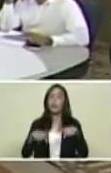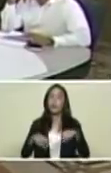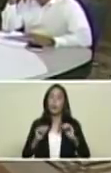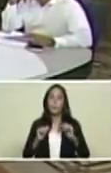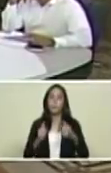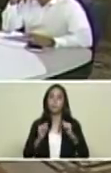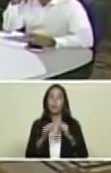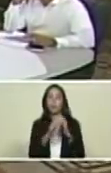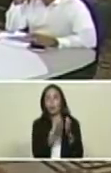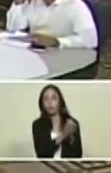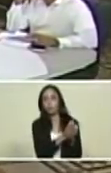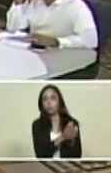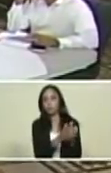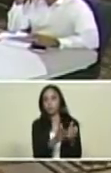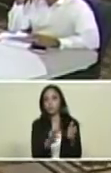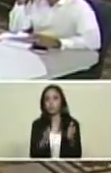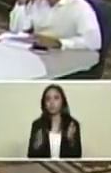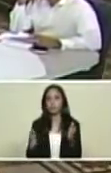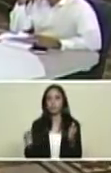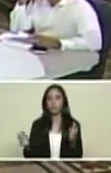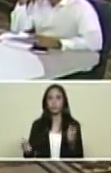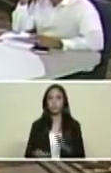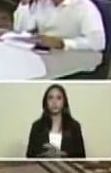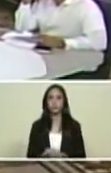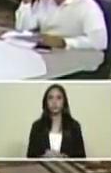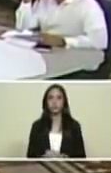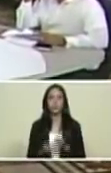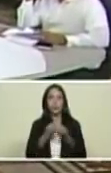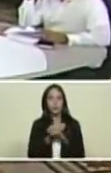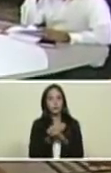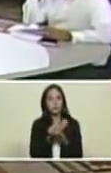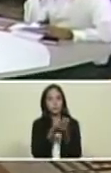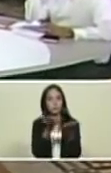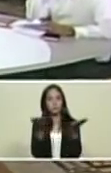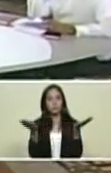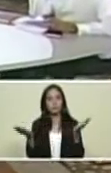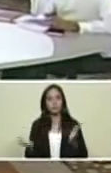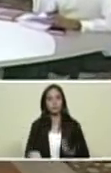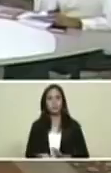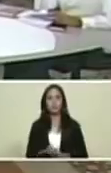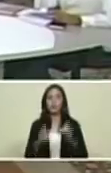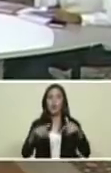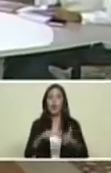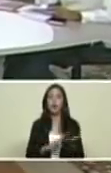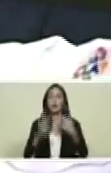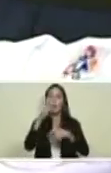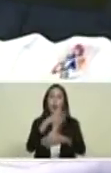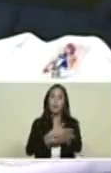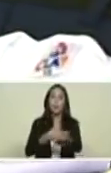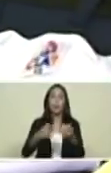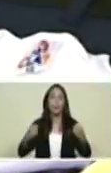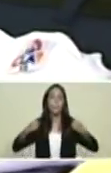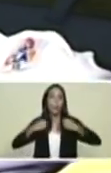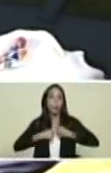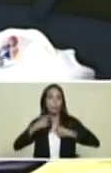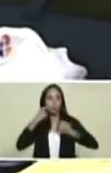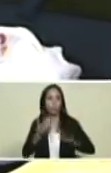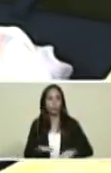gradual y progresiva la distribución de 4 millones de morrales.